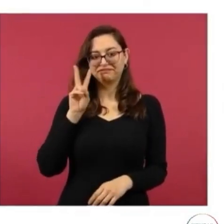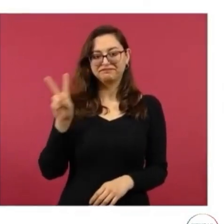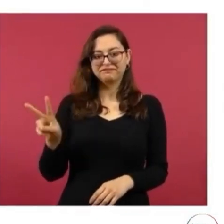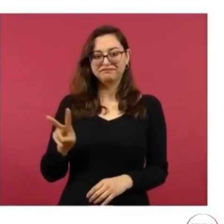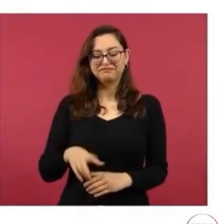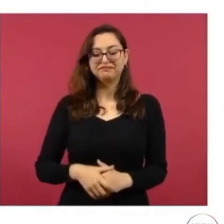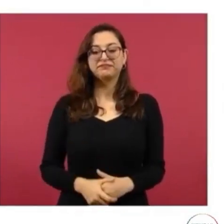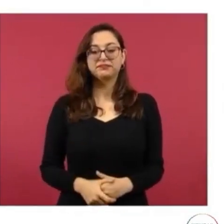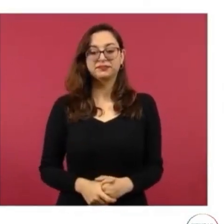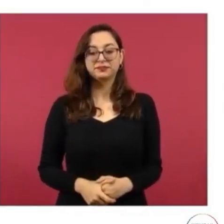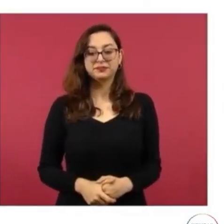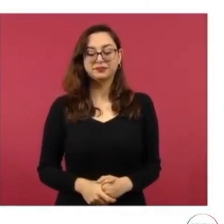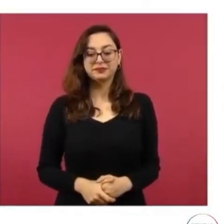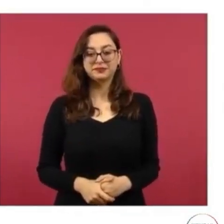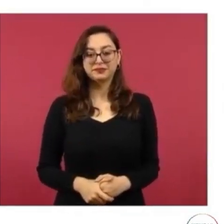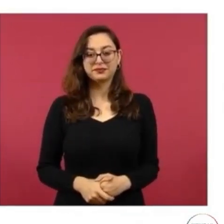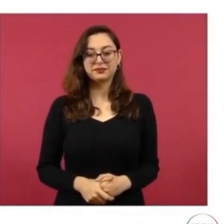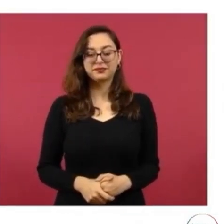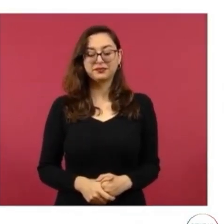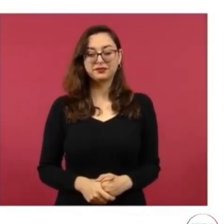se